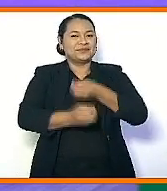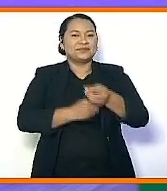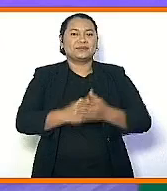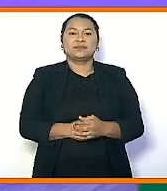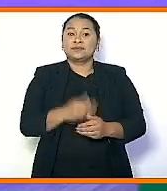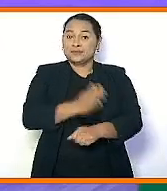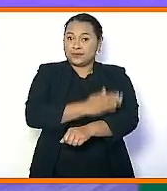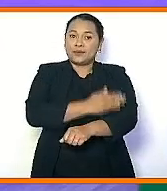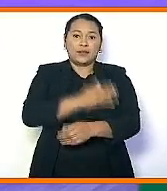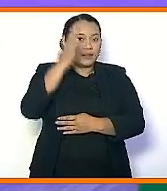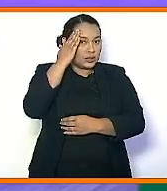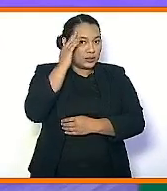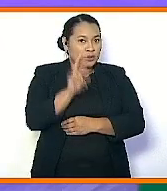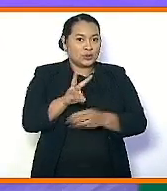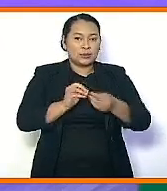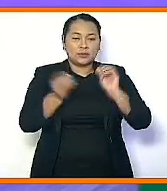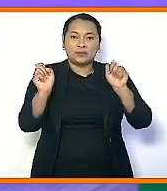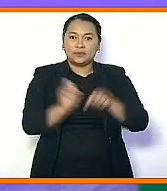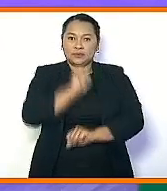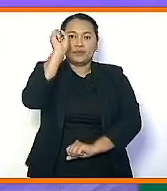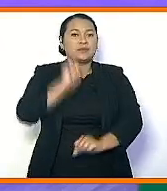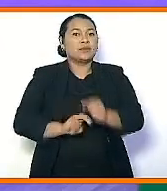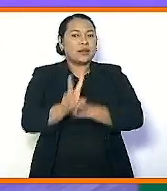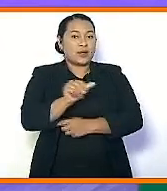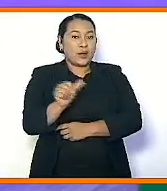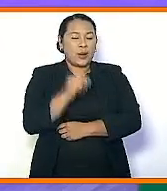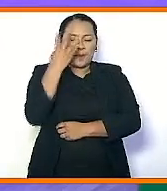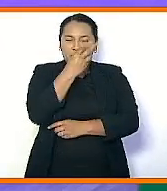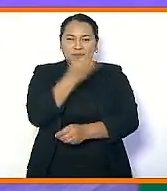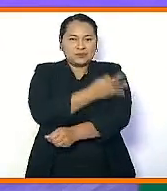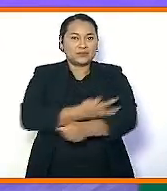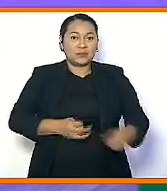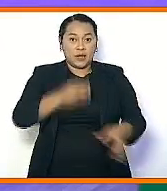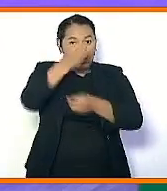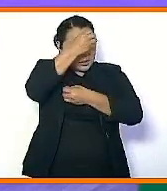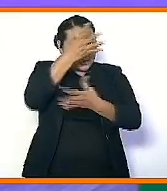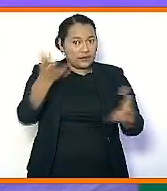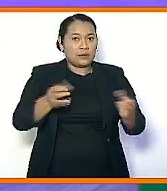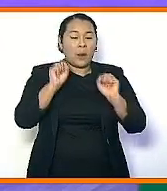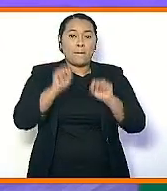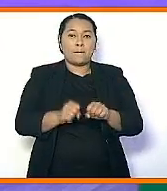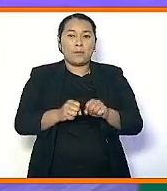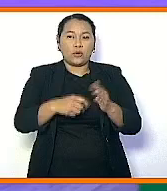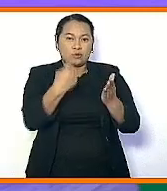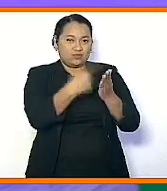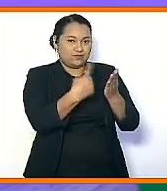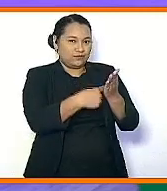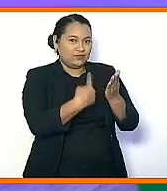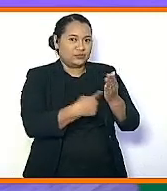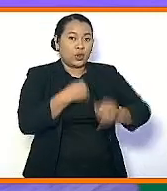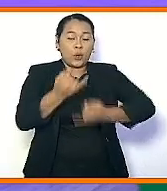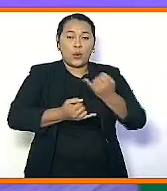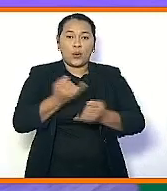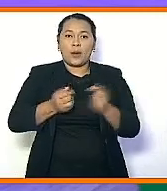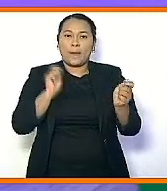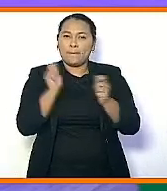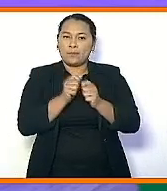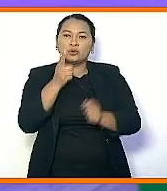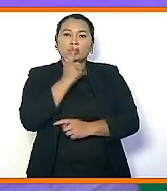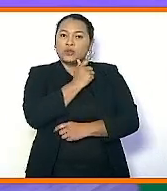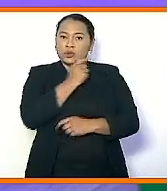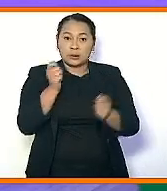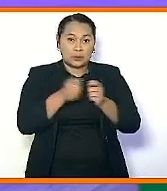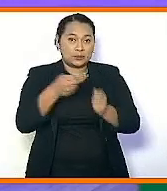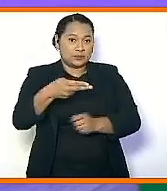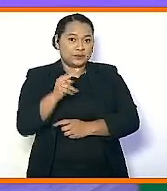antes de conocer tus dos números ganadores para premiados en esta hermosa tarde, te comento que puedes registrarte en juegaloto.hn y disfrutar